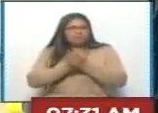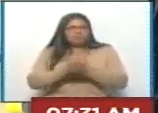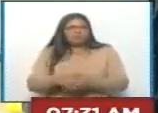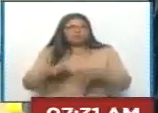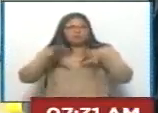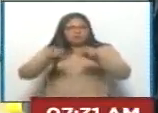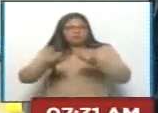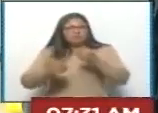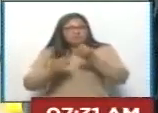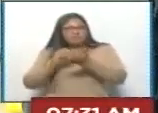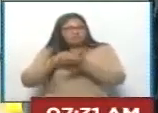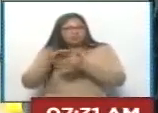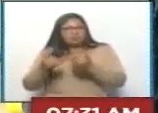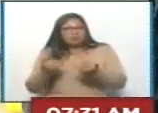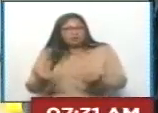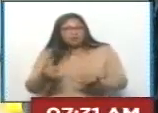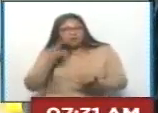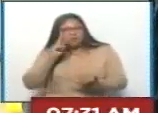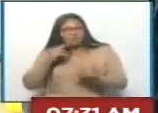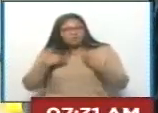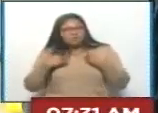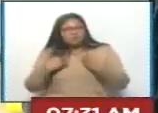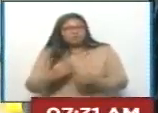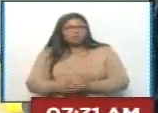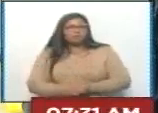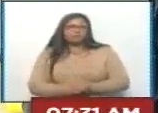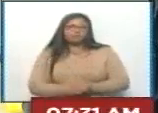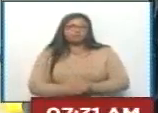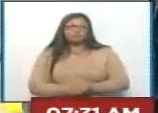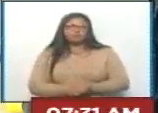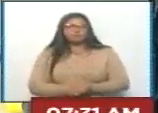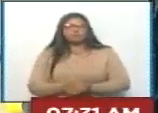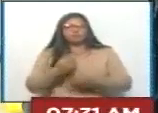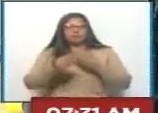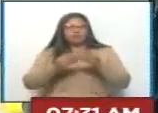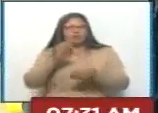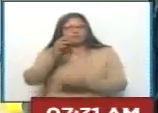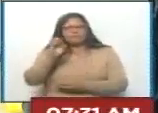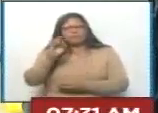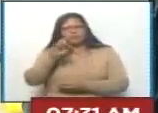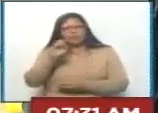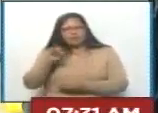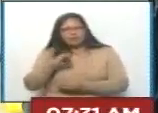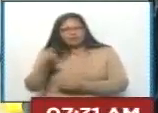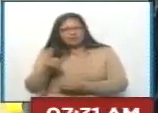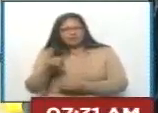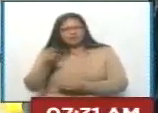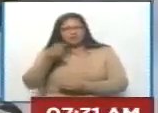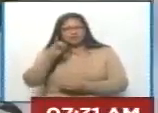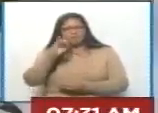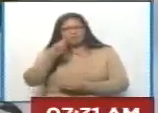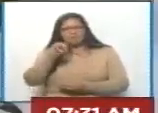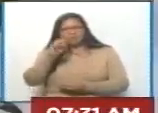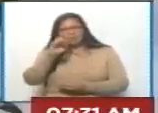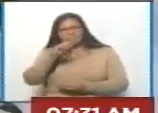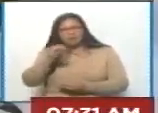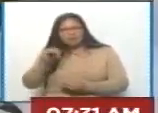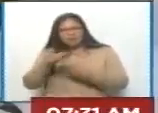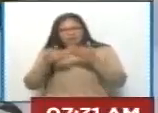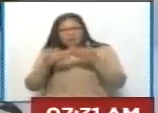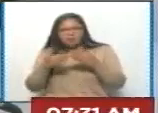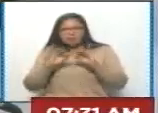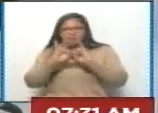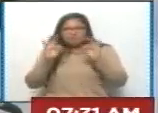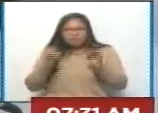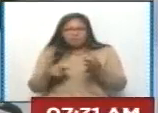a una marioneta nauseabunda, como fue Pérez Jiménez, pero también fue ese mismo imperialismo el que